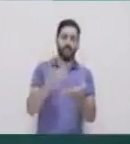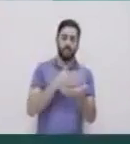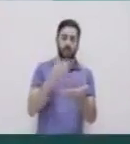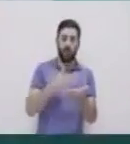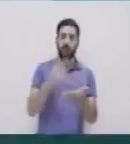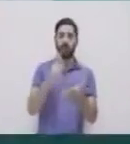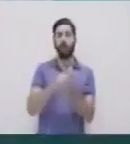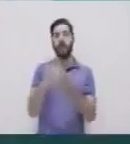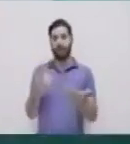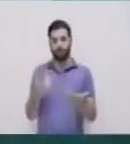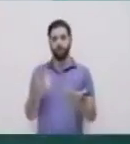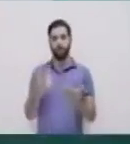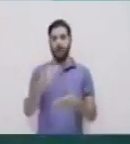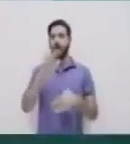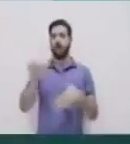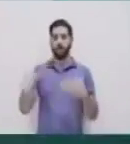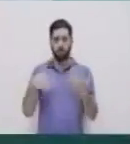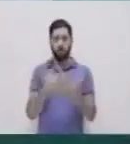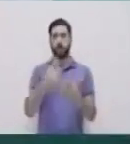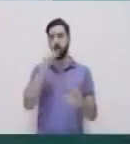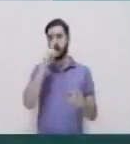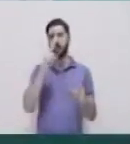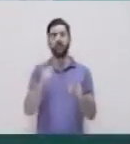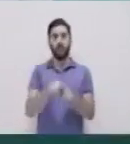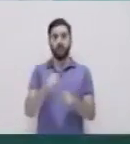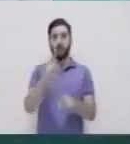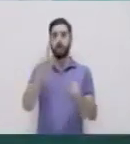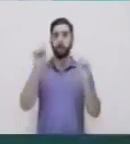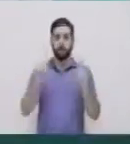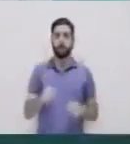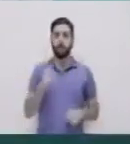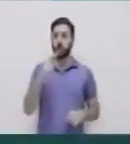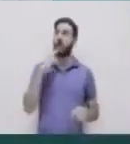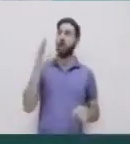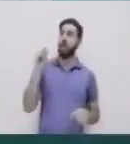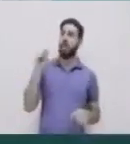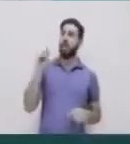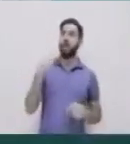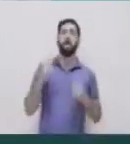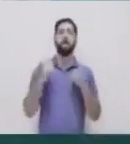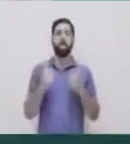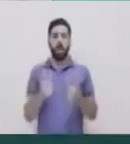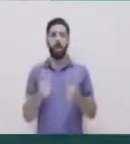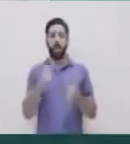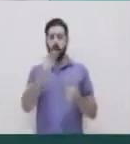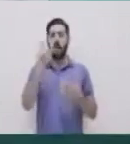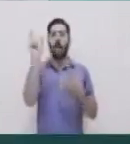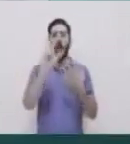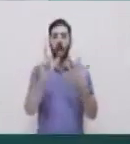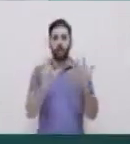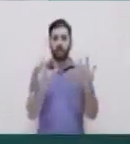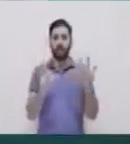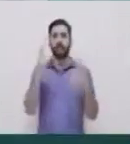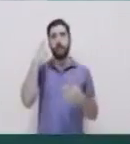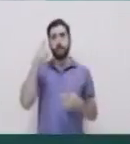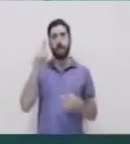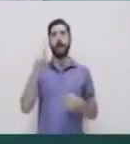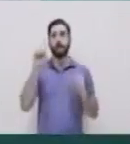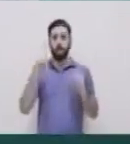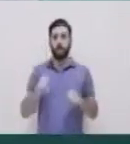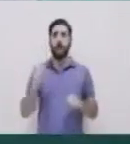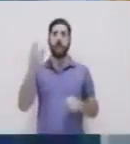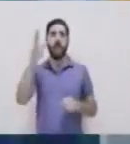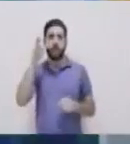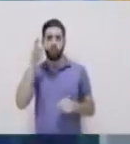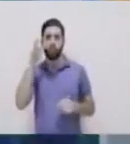lectura. Esto nos va a ayudar. Asimismo, ser un buen orador nos permite también tener esas